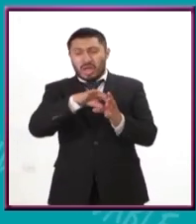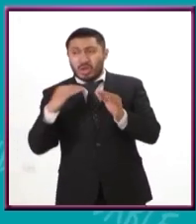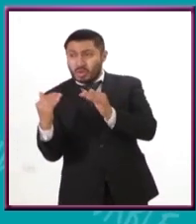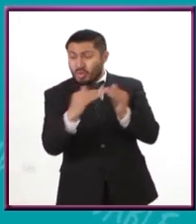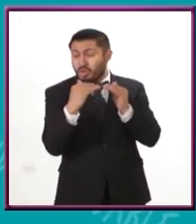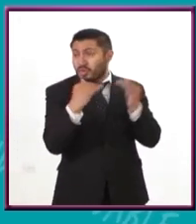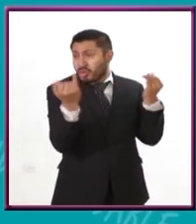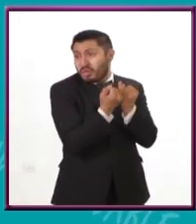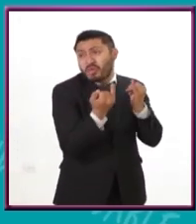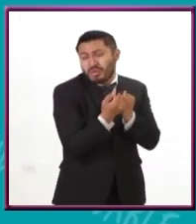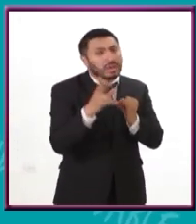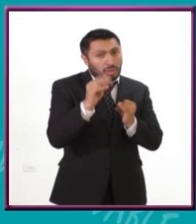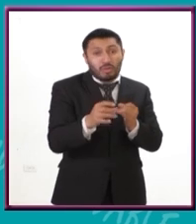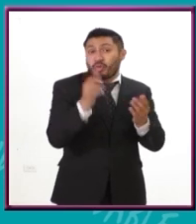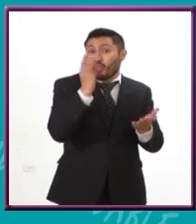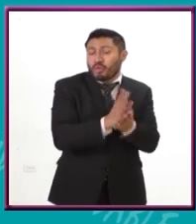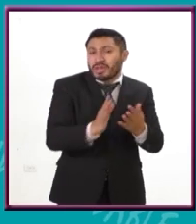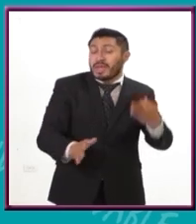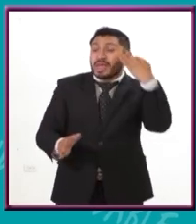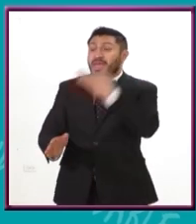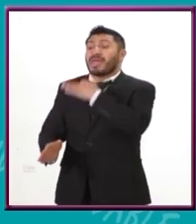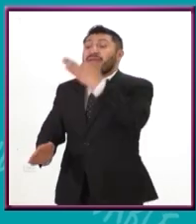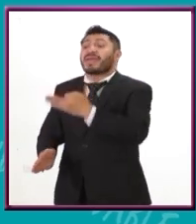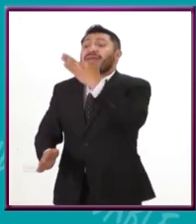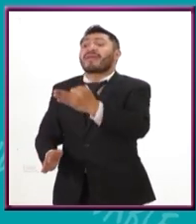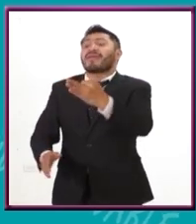fueran una patología, sino aceptarlas.